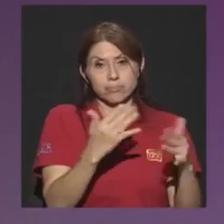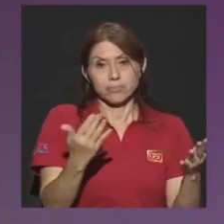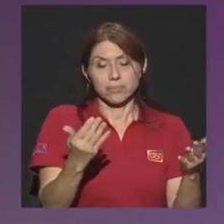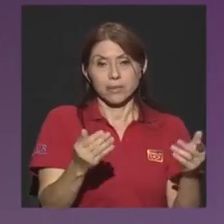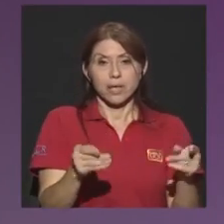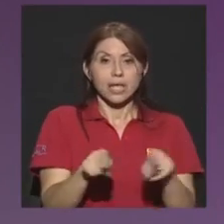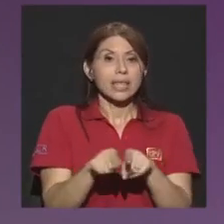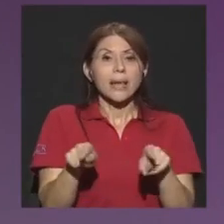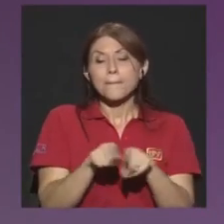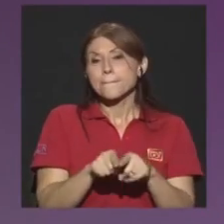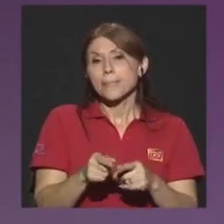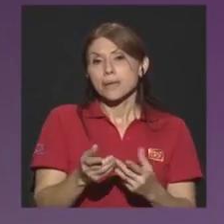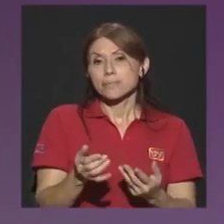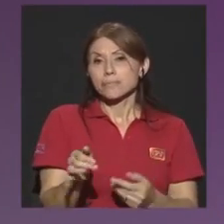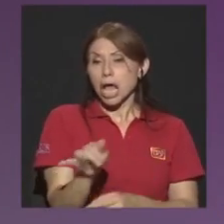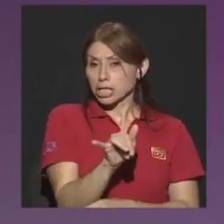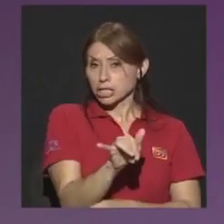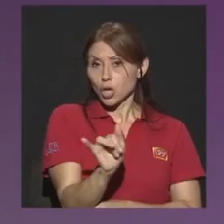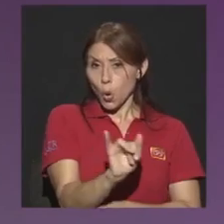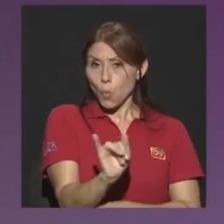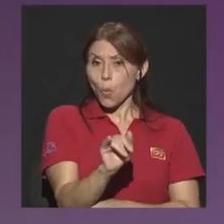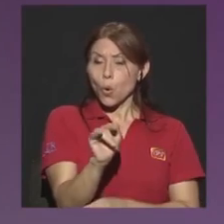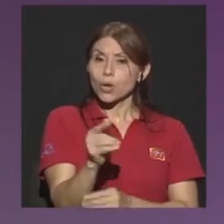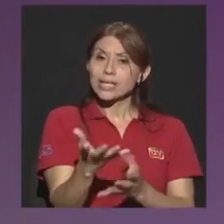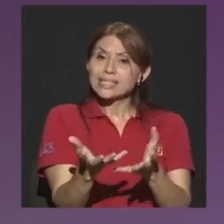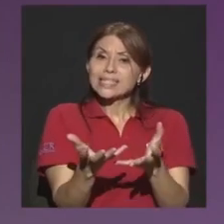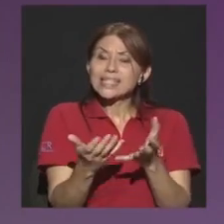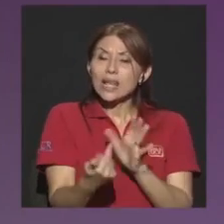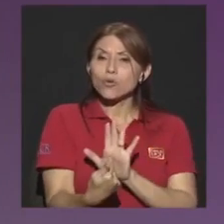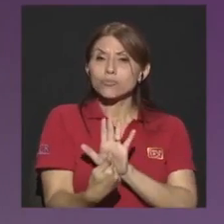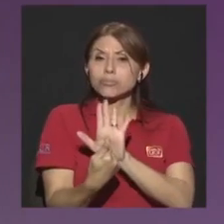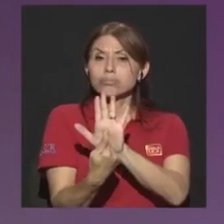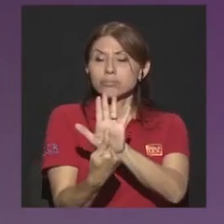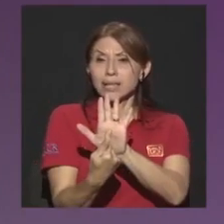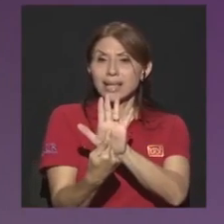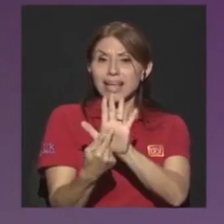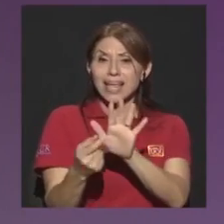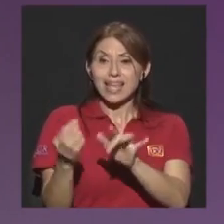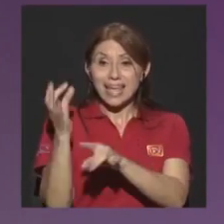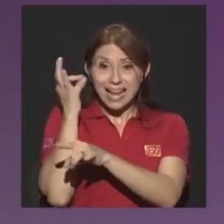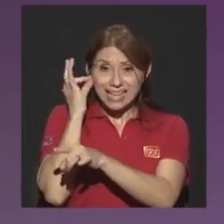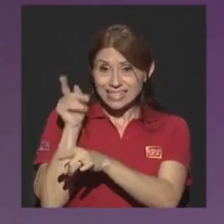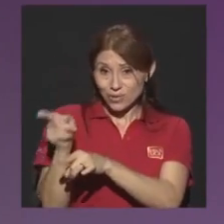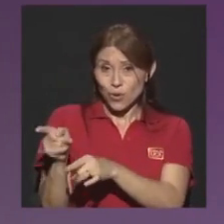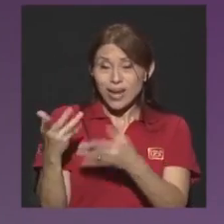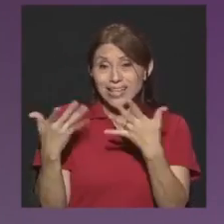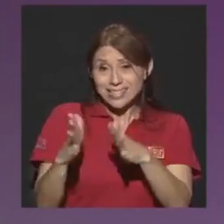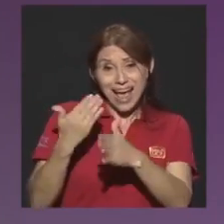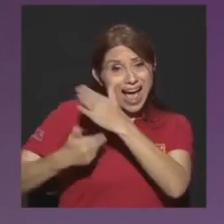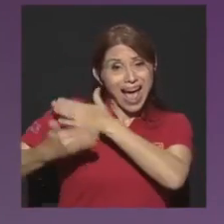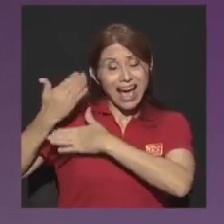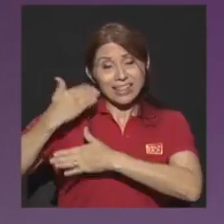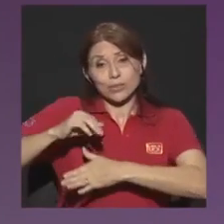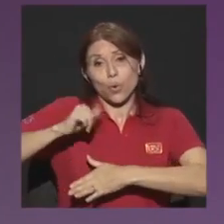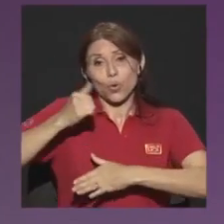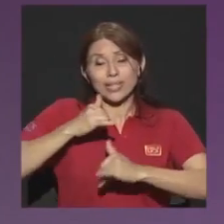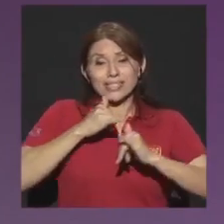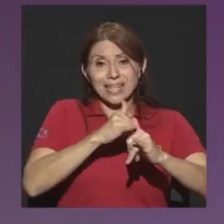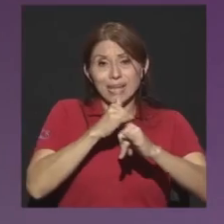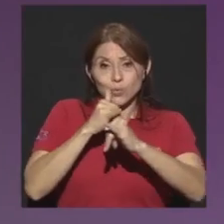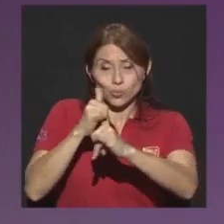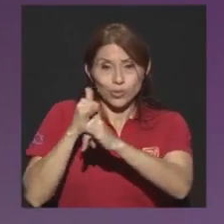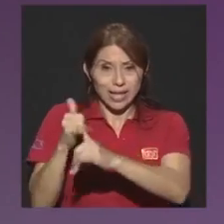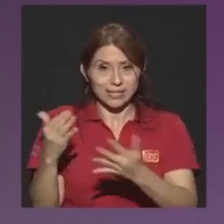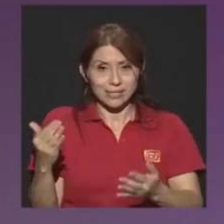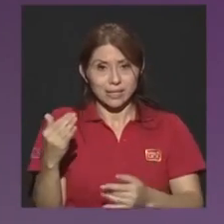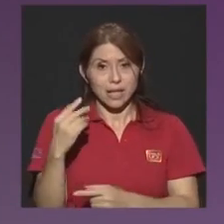como quisieron dar a conocer que la señora había puesto otras denuncias, porque si comenzáramos a denunciar todas las